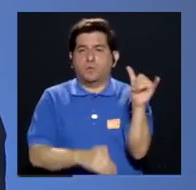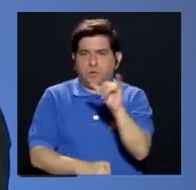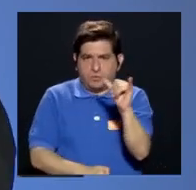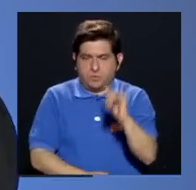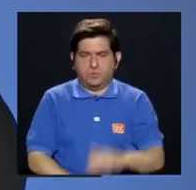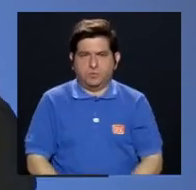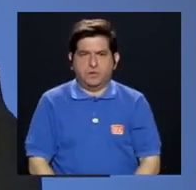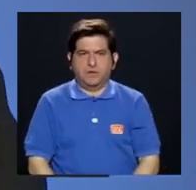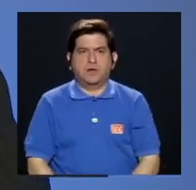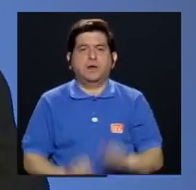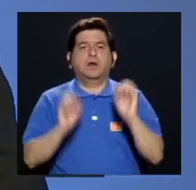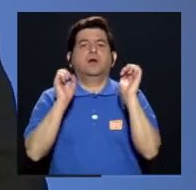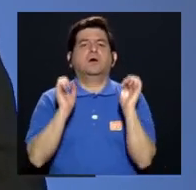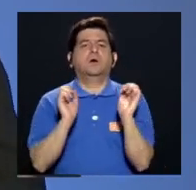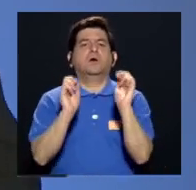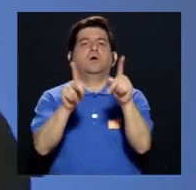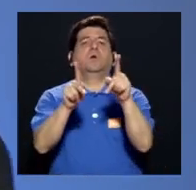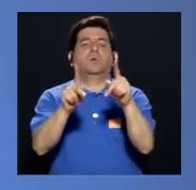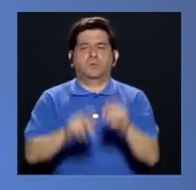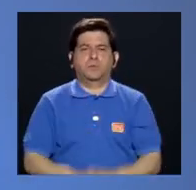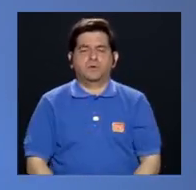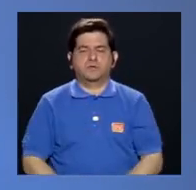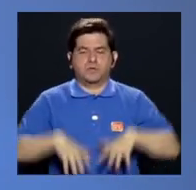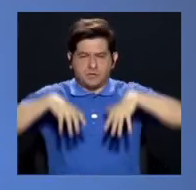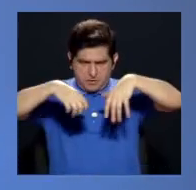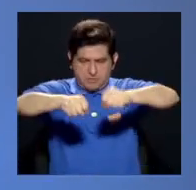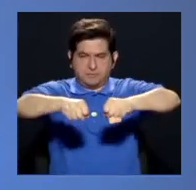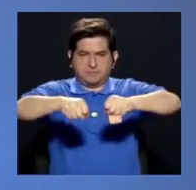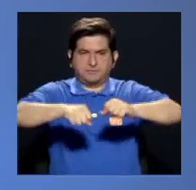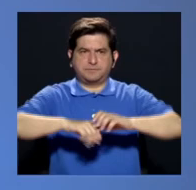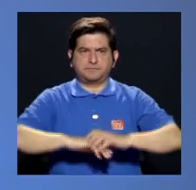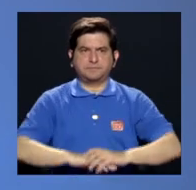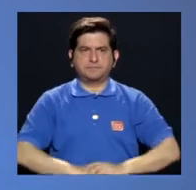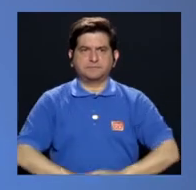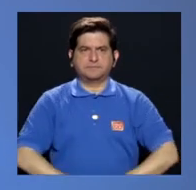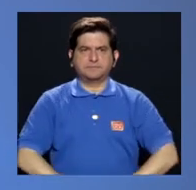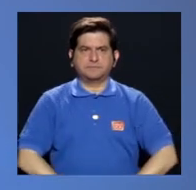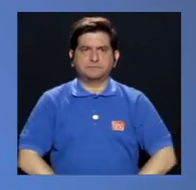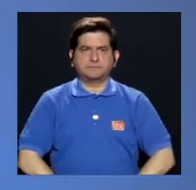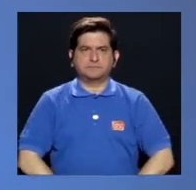también posibilitar la graduación.